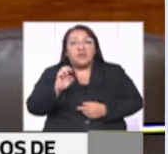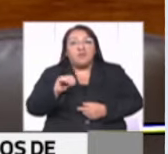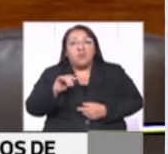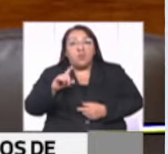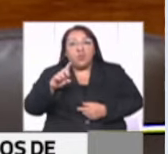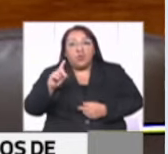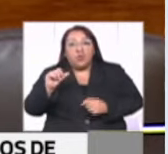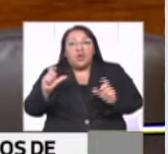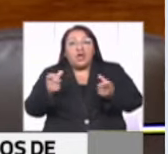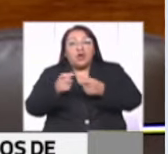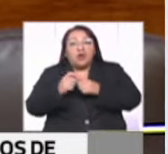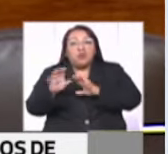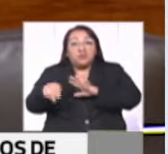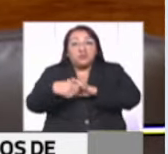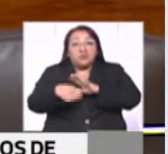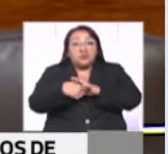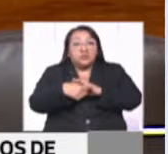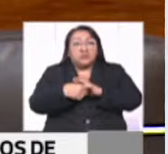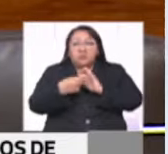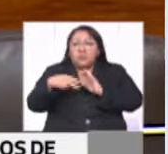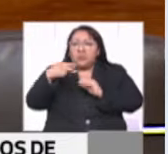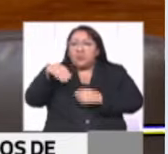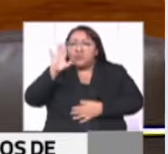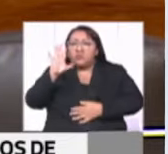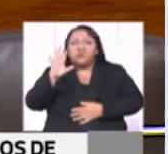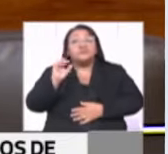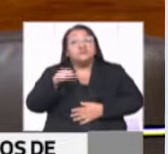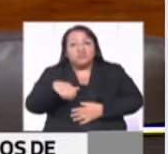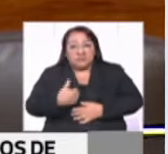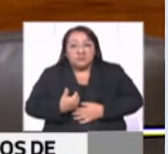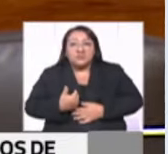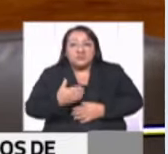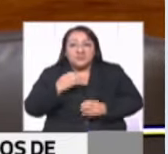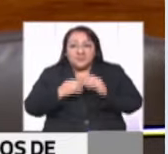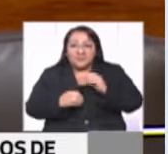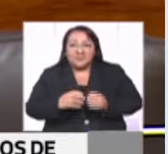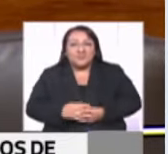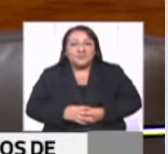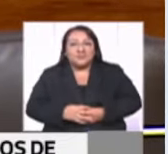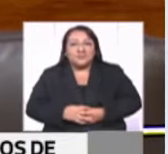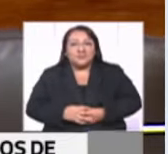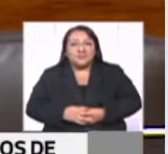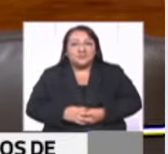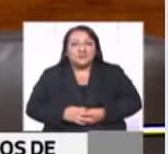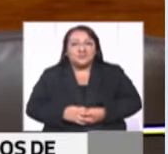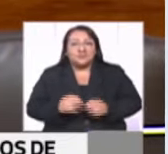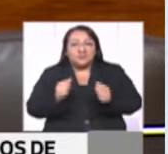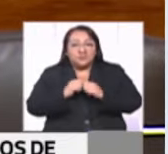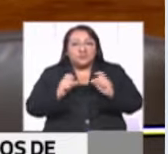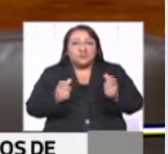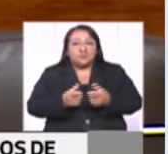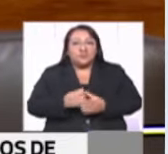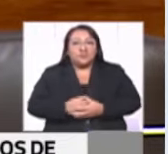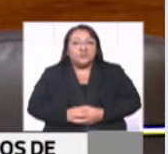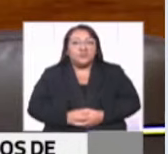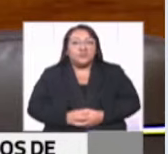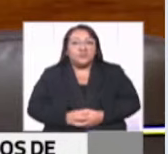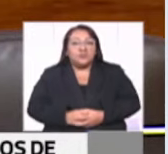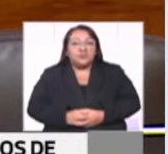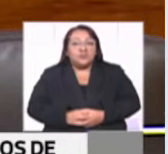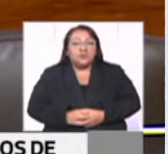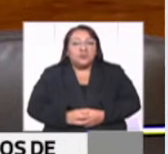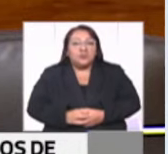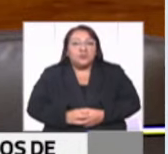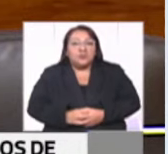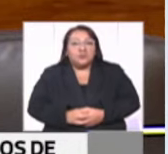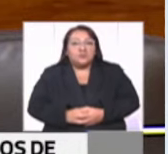las comisiones son excesivas y deberíamos regular que las comisiones de las AFP